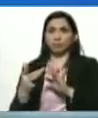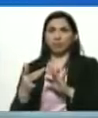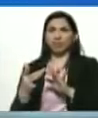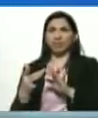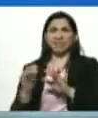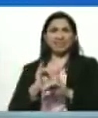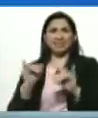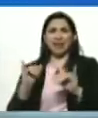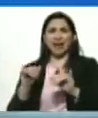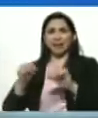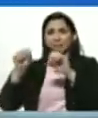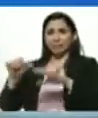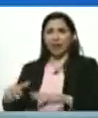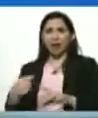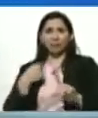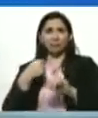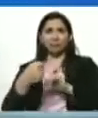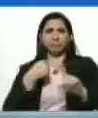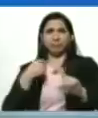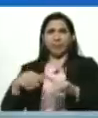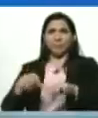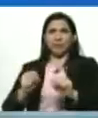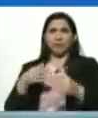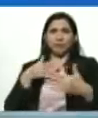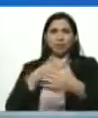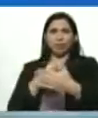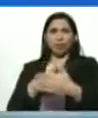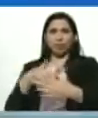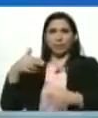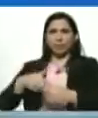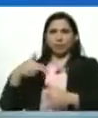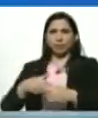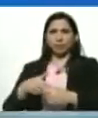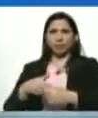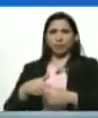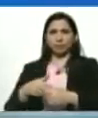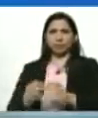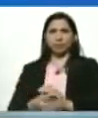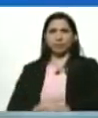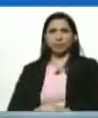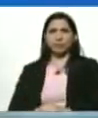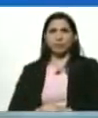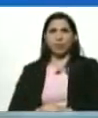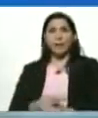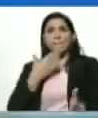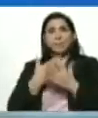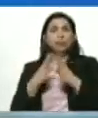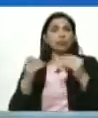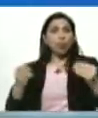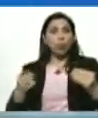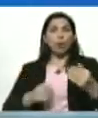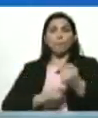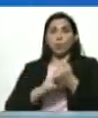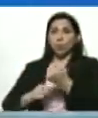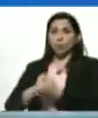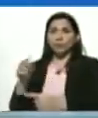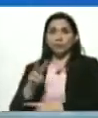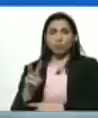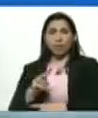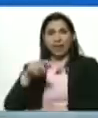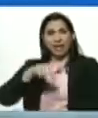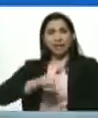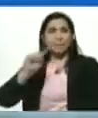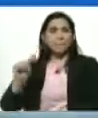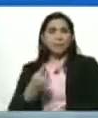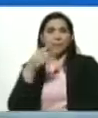imperialista contra el abastecimiento de gasolina estamos dando un primer paso pido todo el apoyo para que este